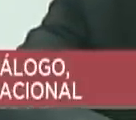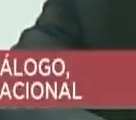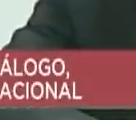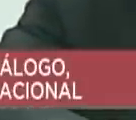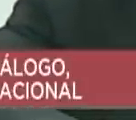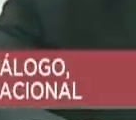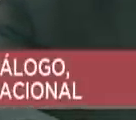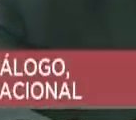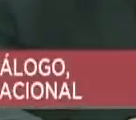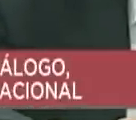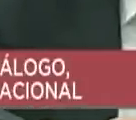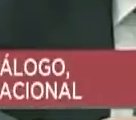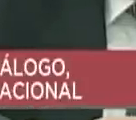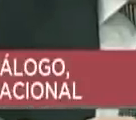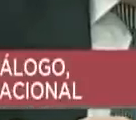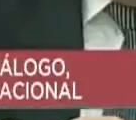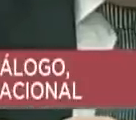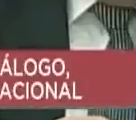Primero Venezuela,